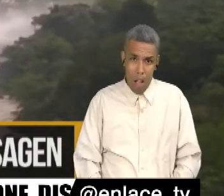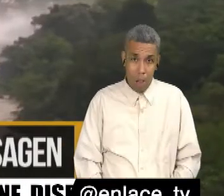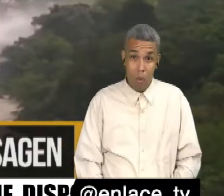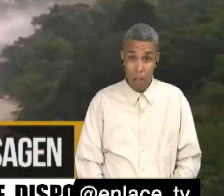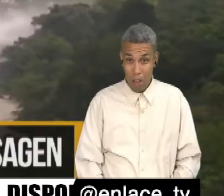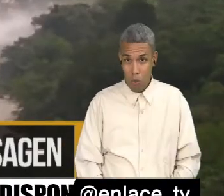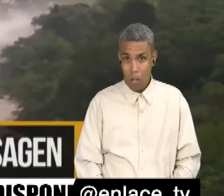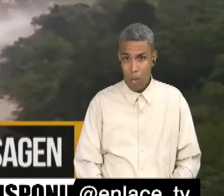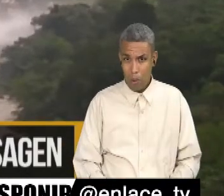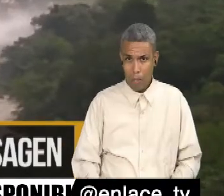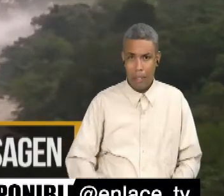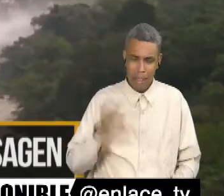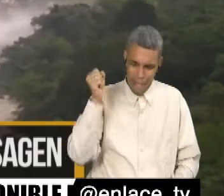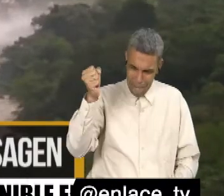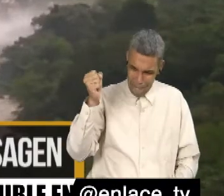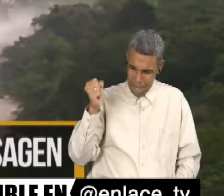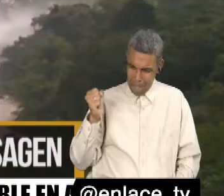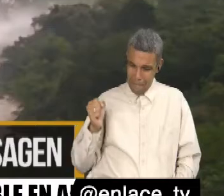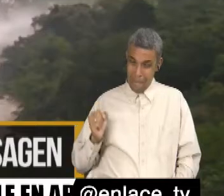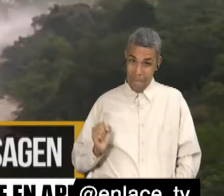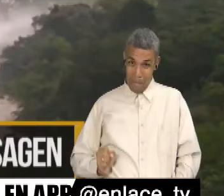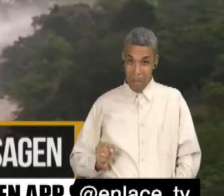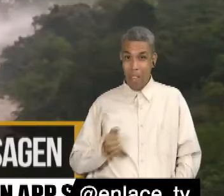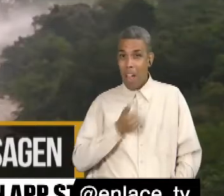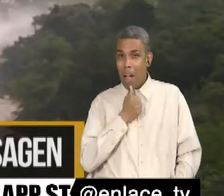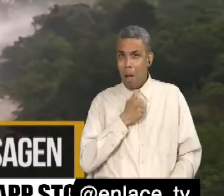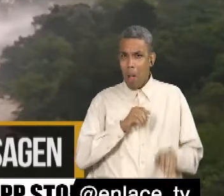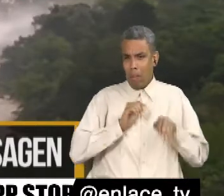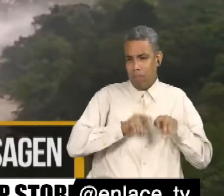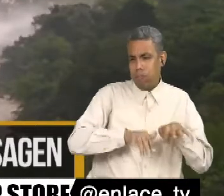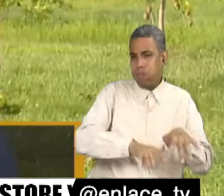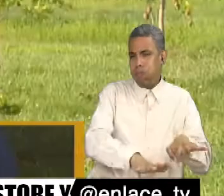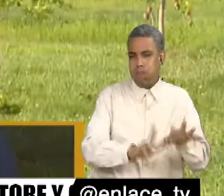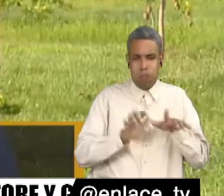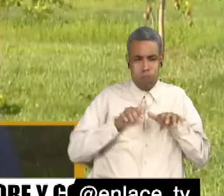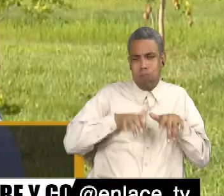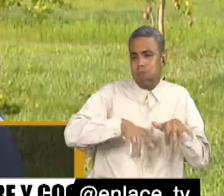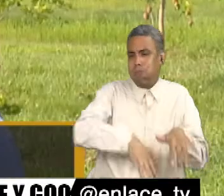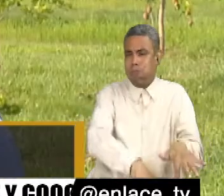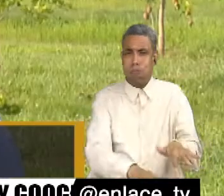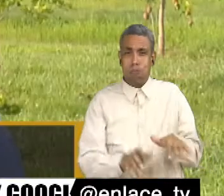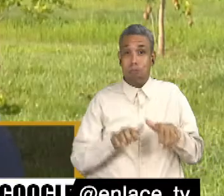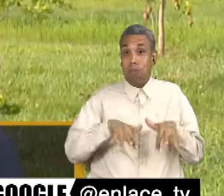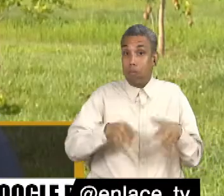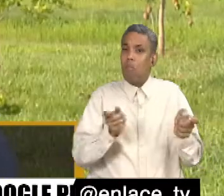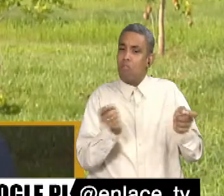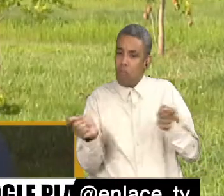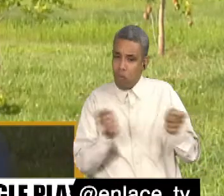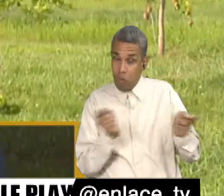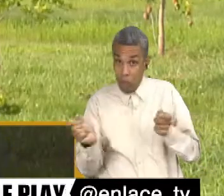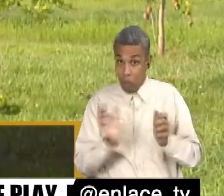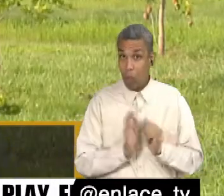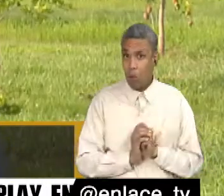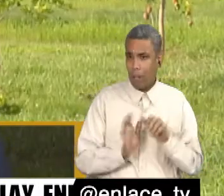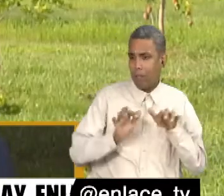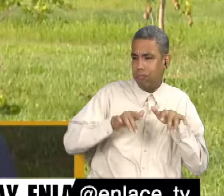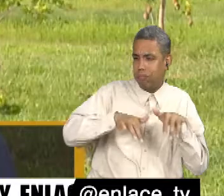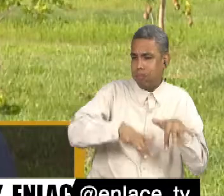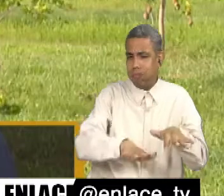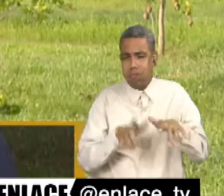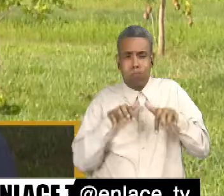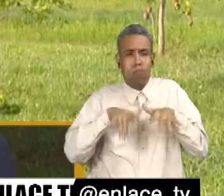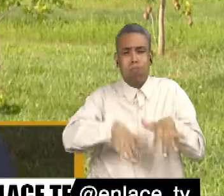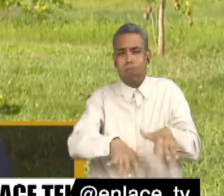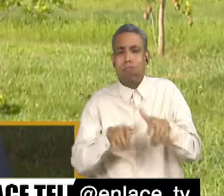hemos emprendido la cuarta maniobra operativa. Se ha hecho de una forma gradual y regulada, presentando un comportamiento